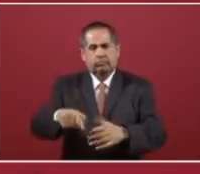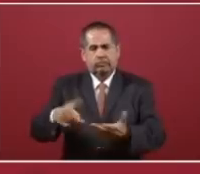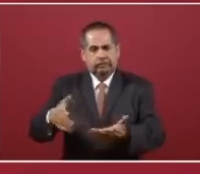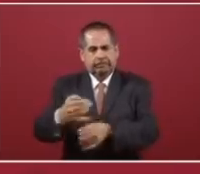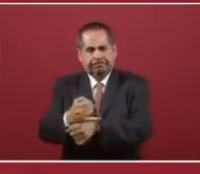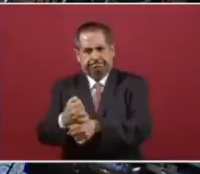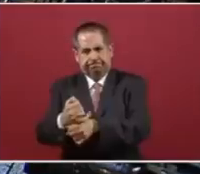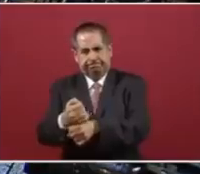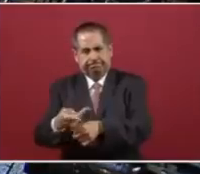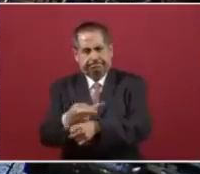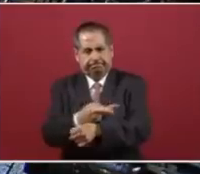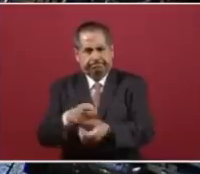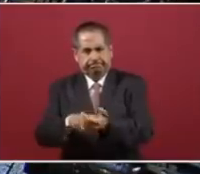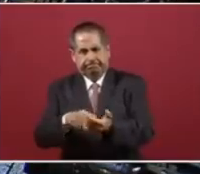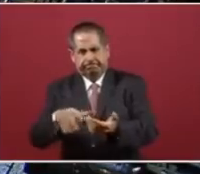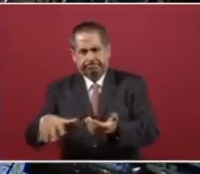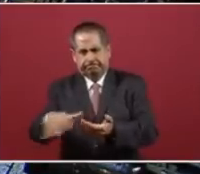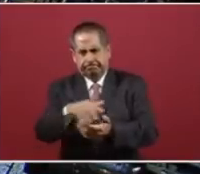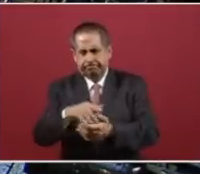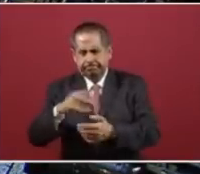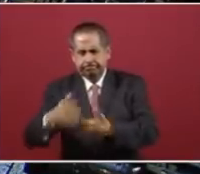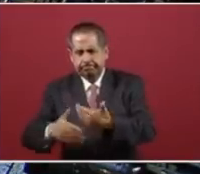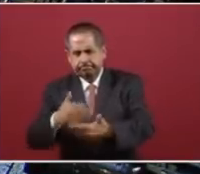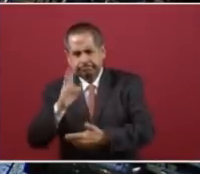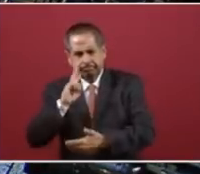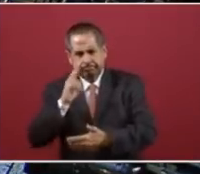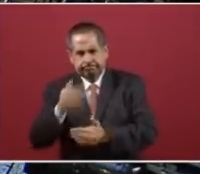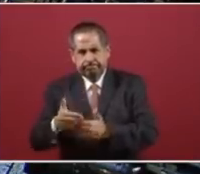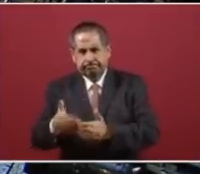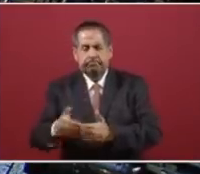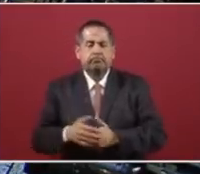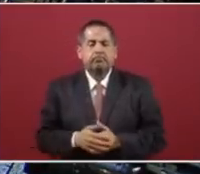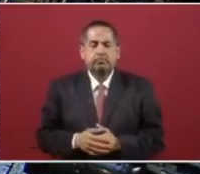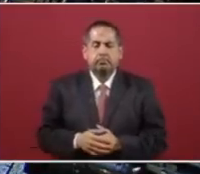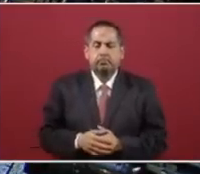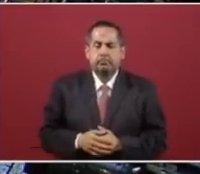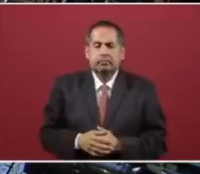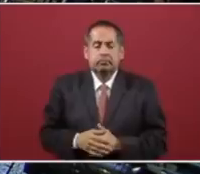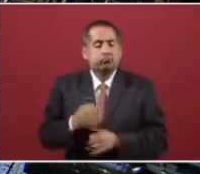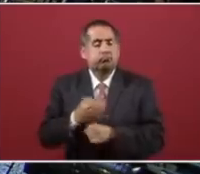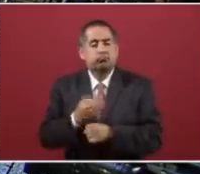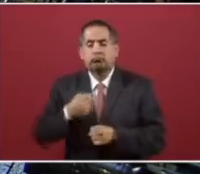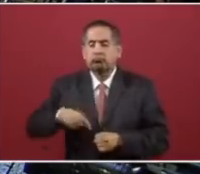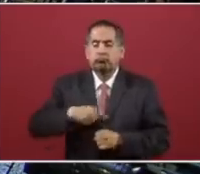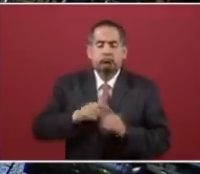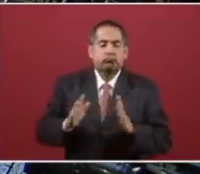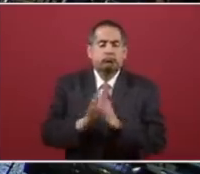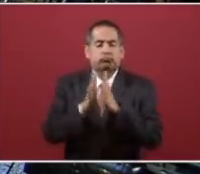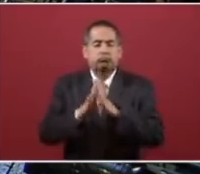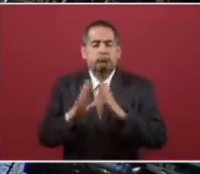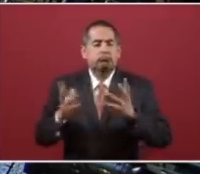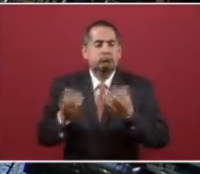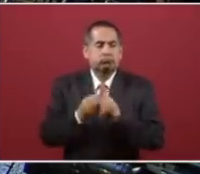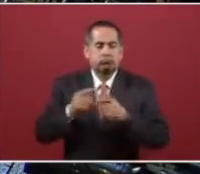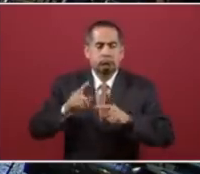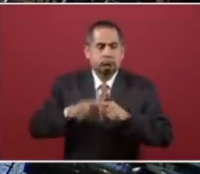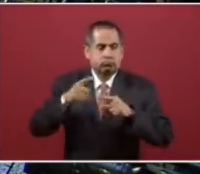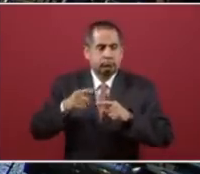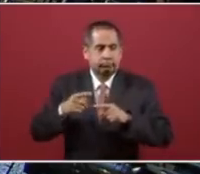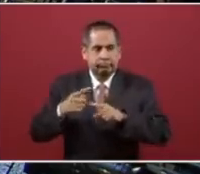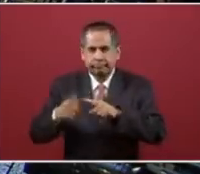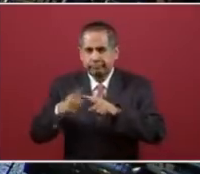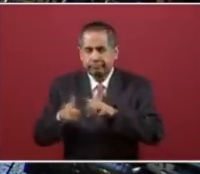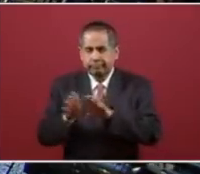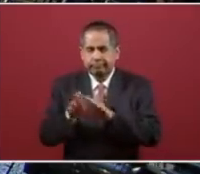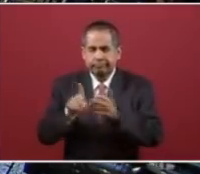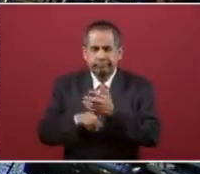llevando a cabo la investigación estamos participando en muy diversas